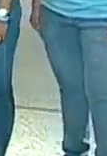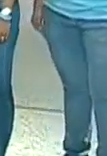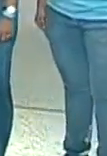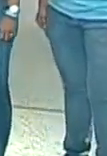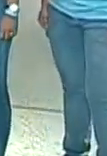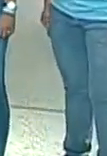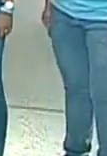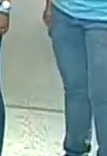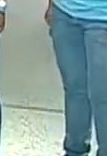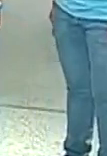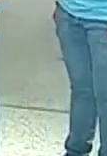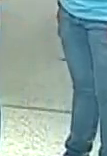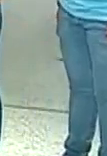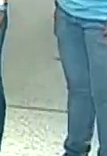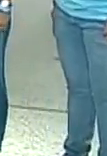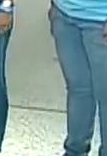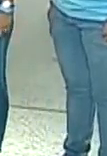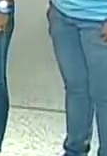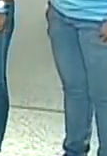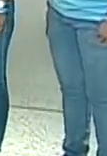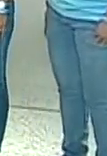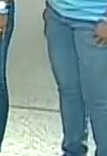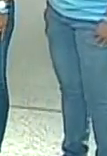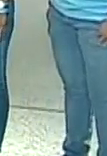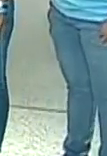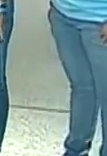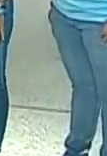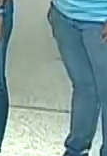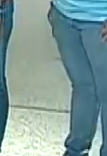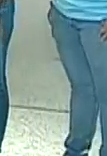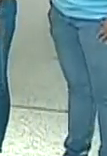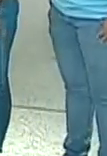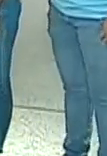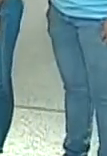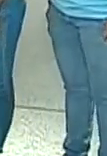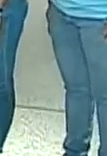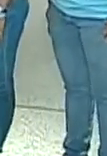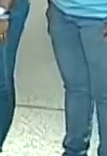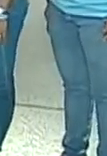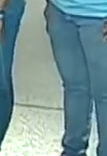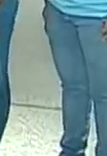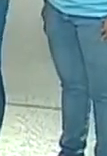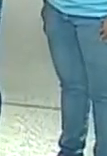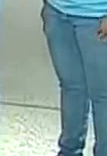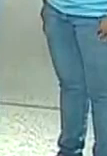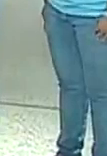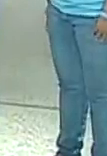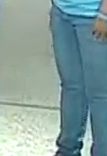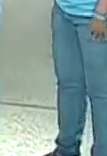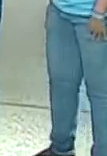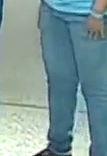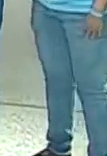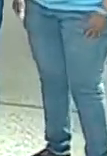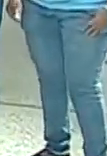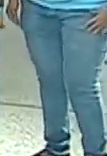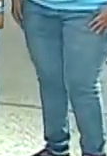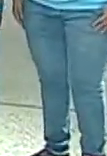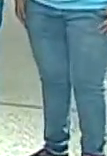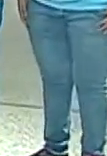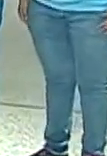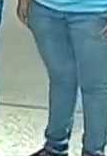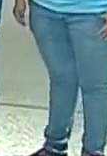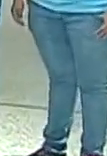directora, profesora de educación física. ¿Qué me dice, Angélica? Mira, ahorita en realidad con una